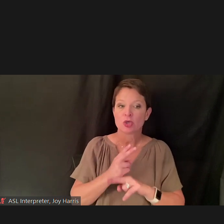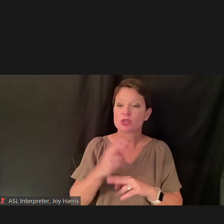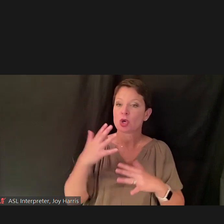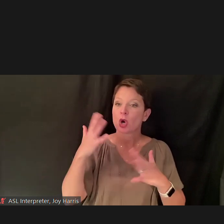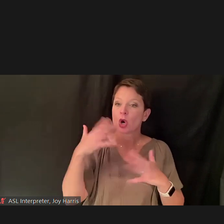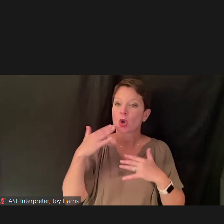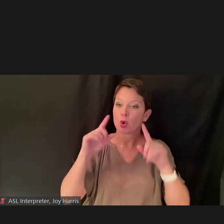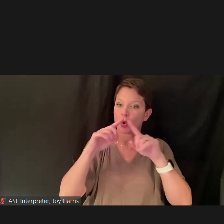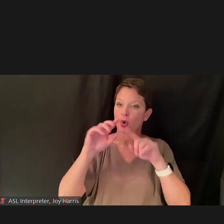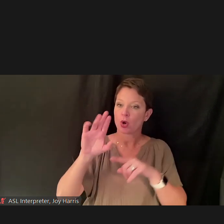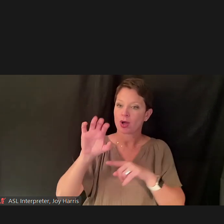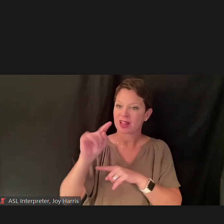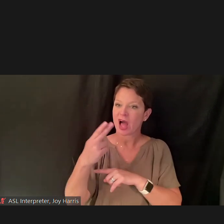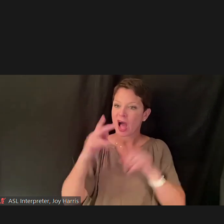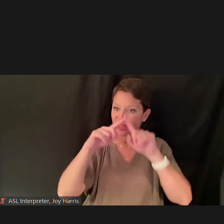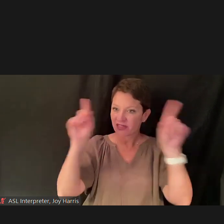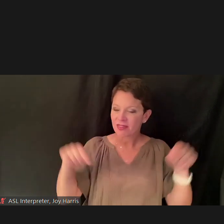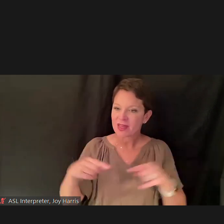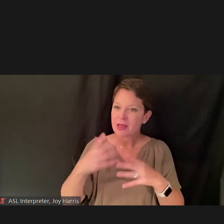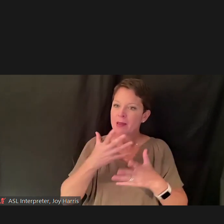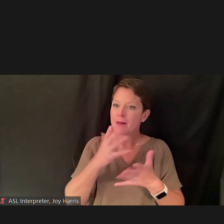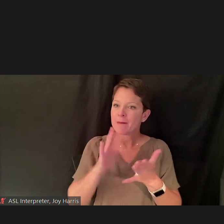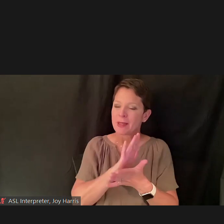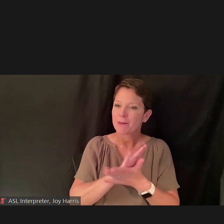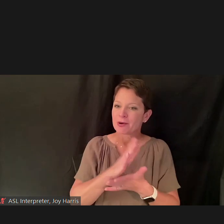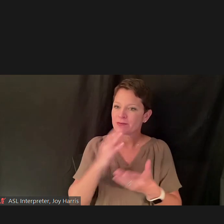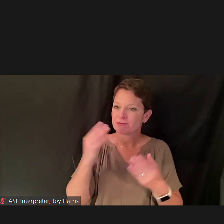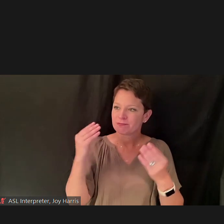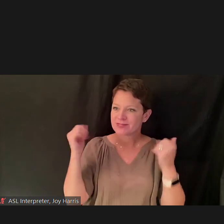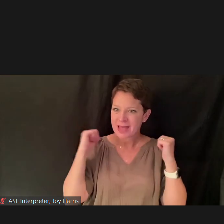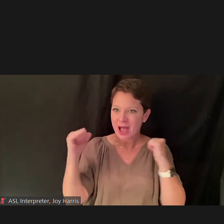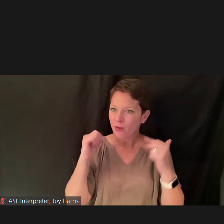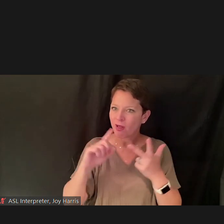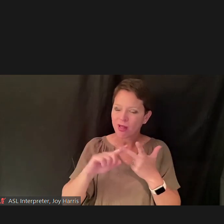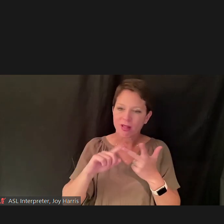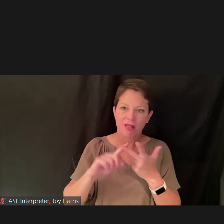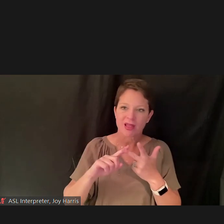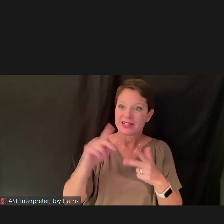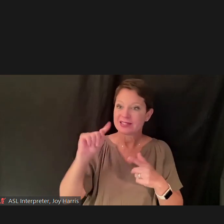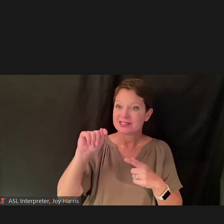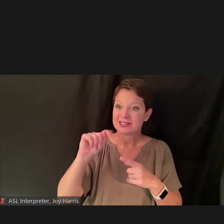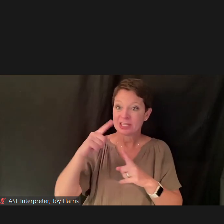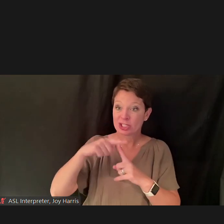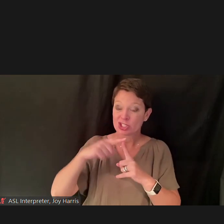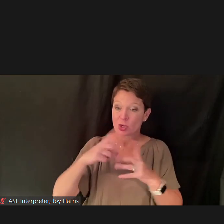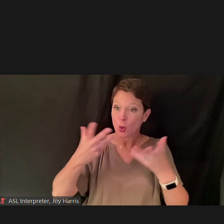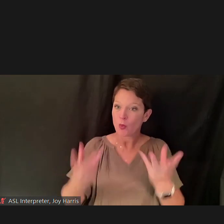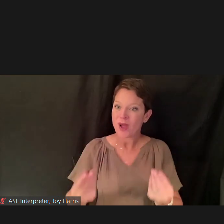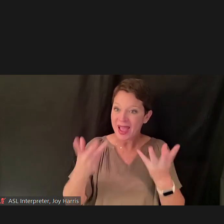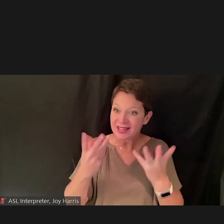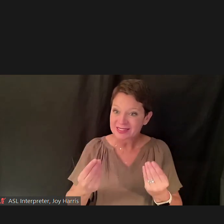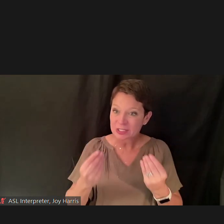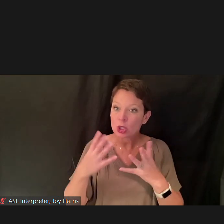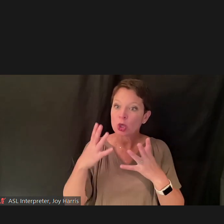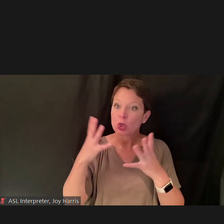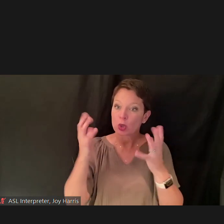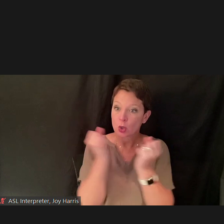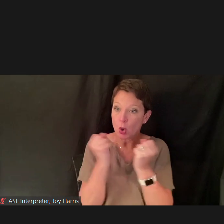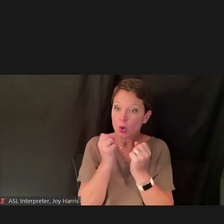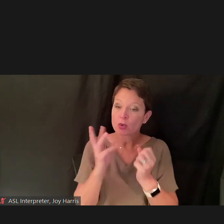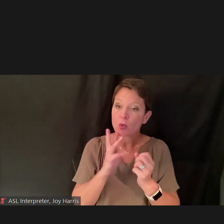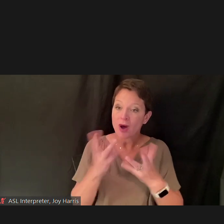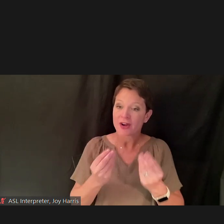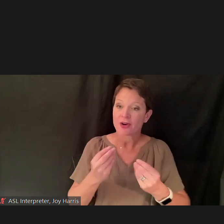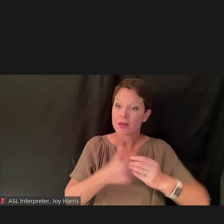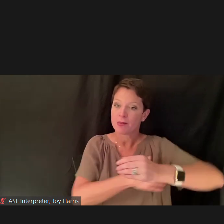Y usa, si no, un paño frío, como una toalla o pedazo de tela,